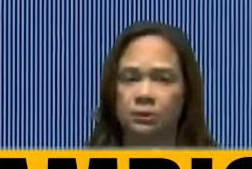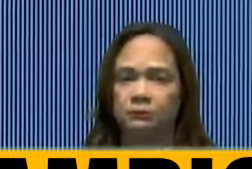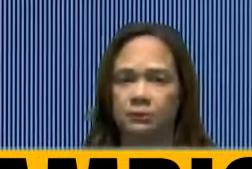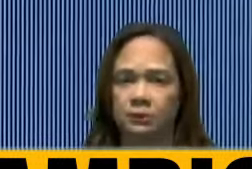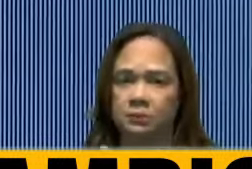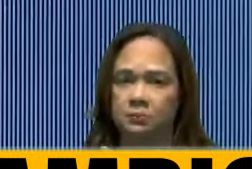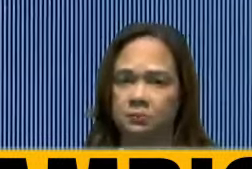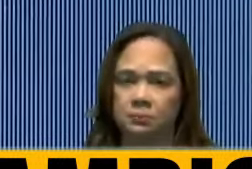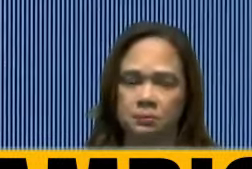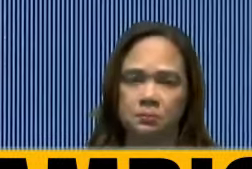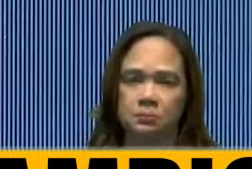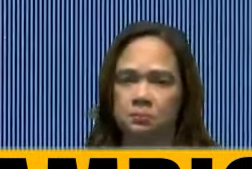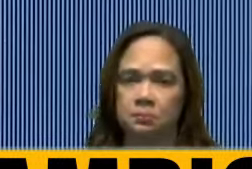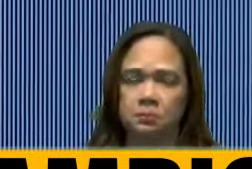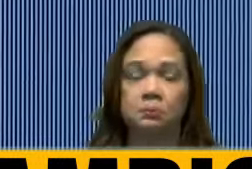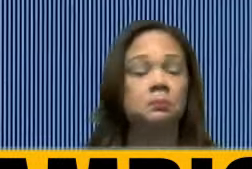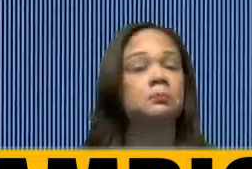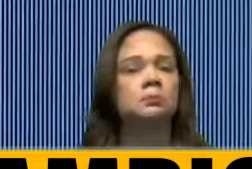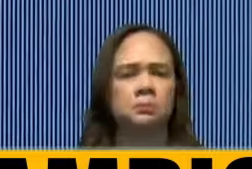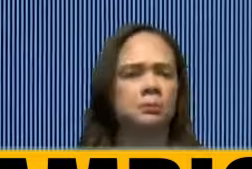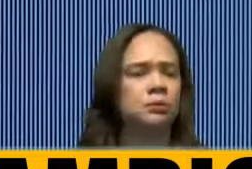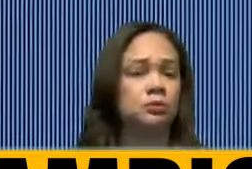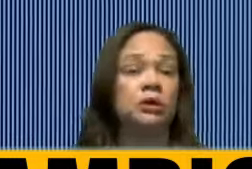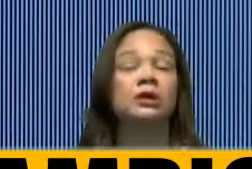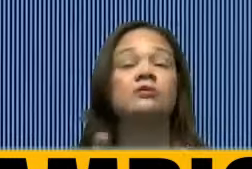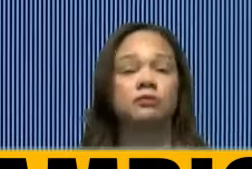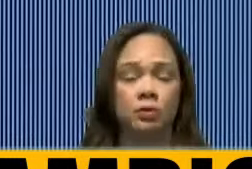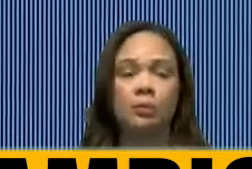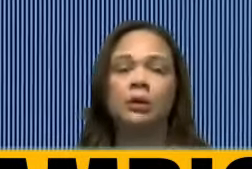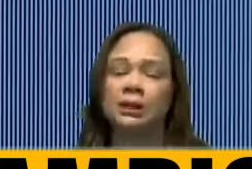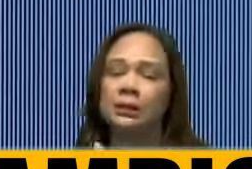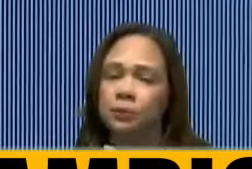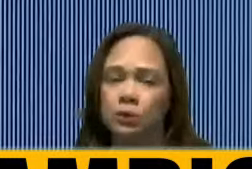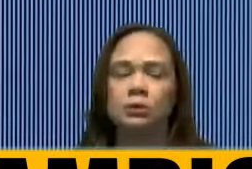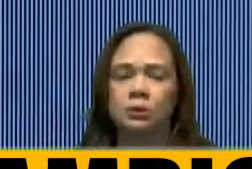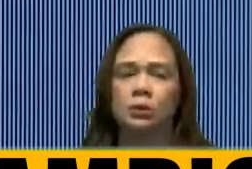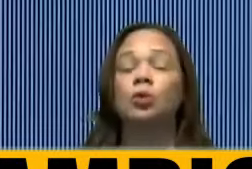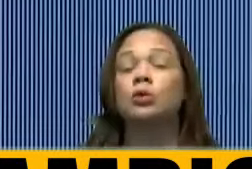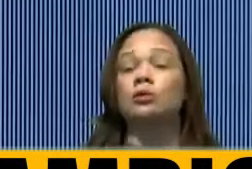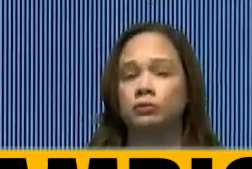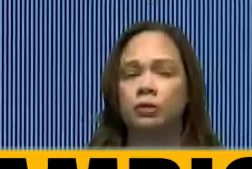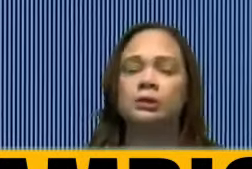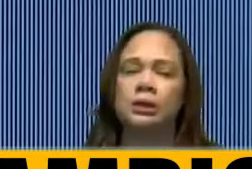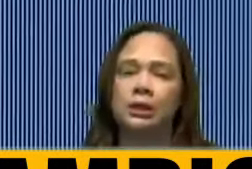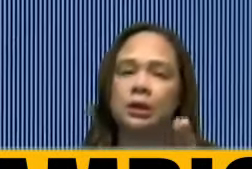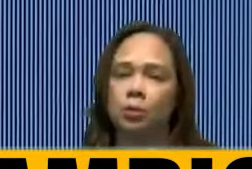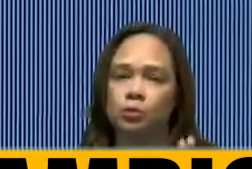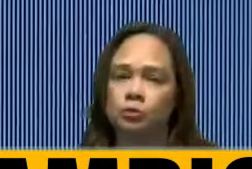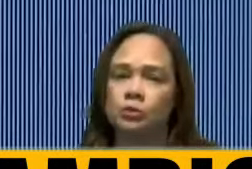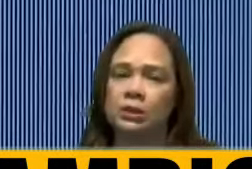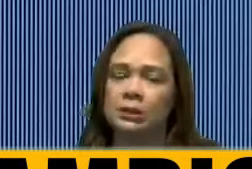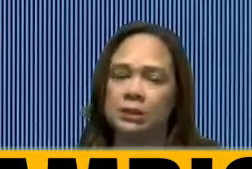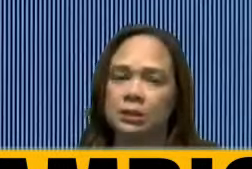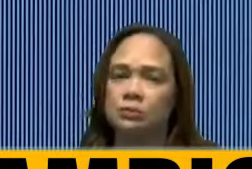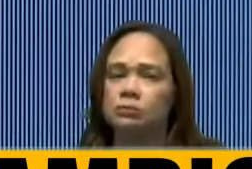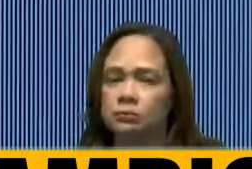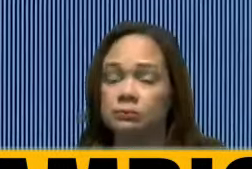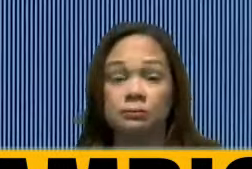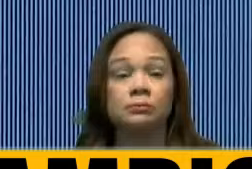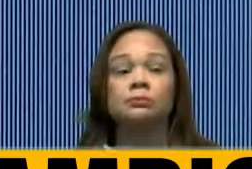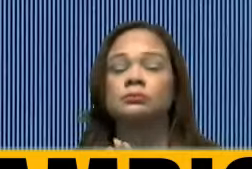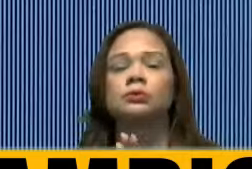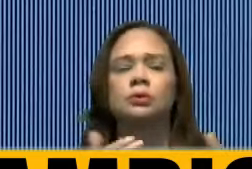que no solamente tiene que ver con una reforma tributaria sino también con una reforma del gasto público y lo que vamos a presentar